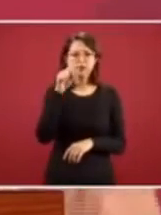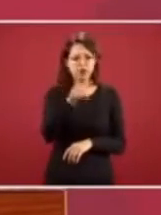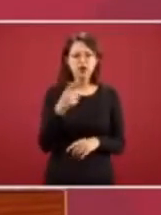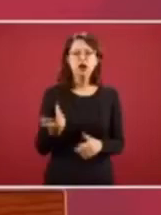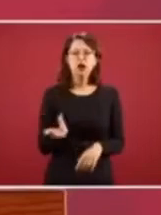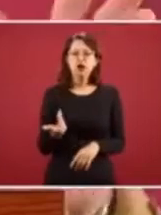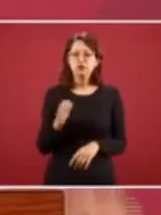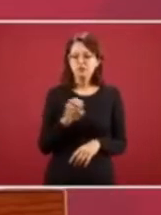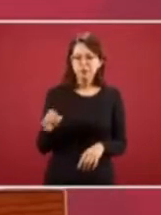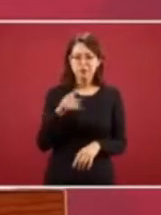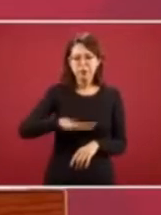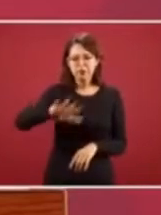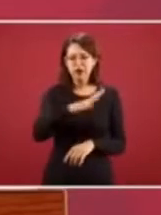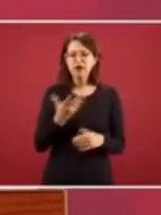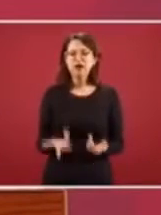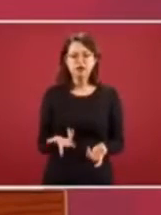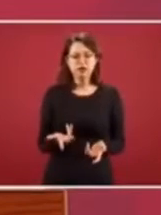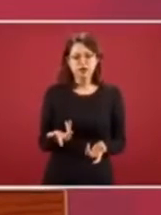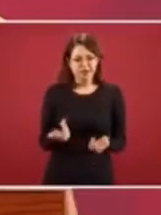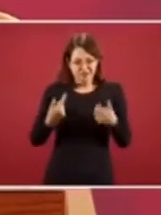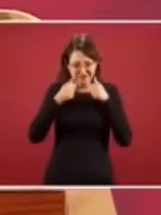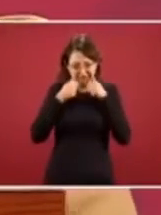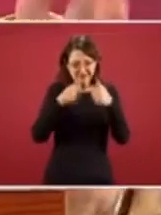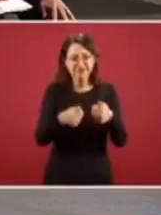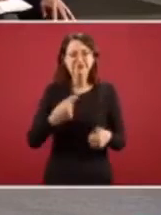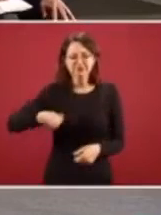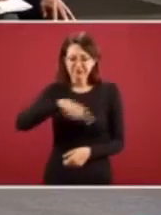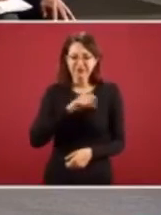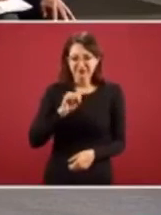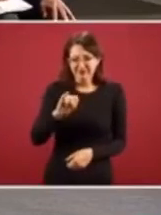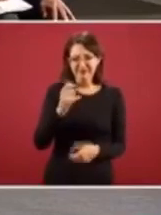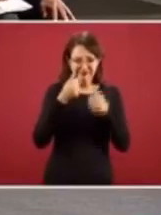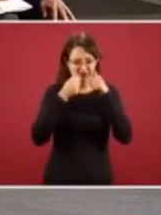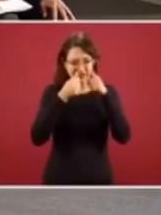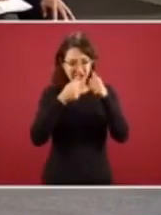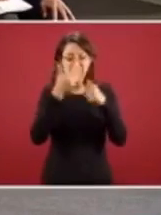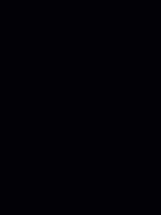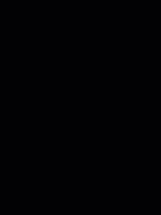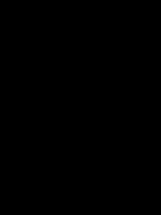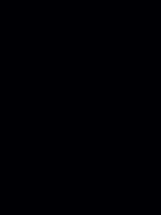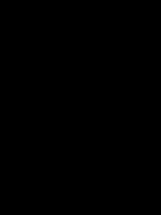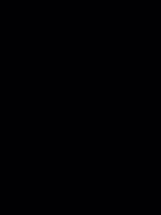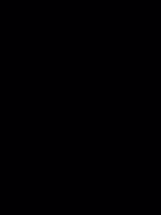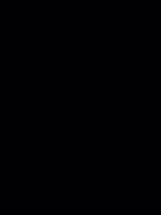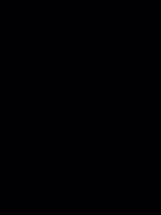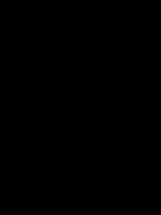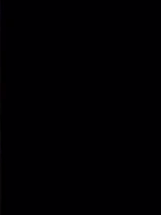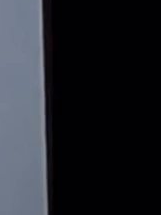Ensenada. No, si en algo estamos actuando es en ese caso, porque sabemos, digamos, el riesgo que tiene.